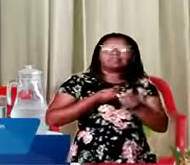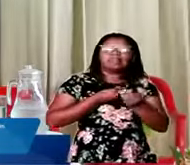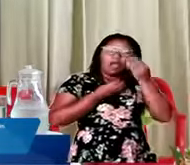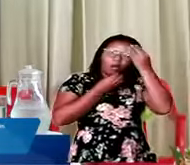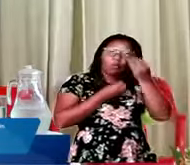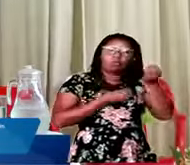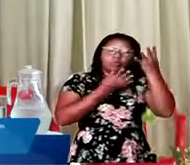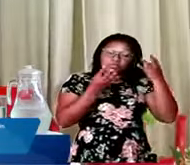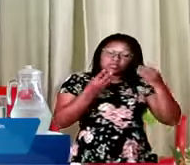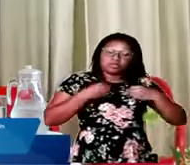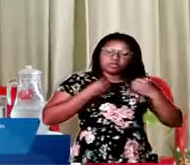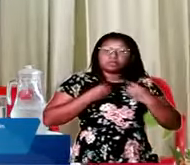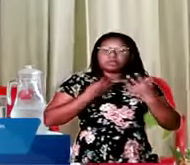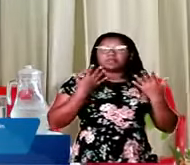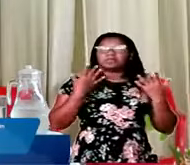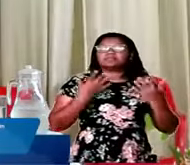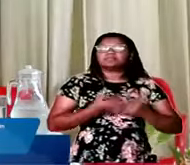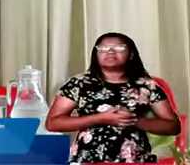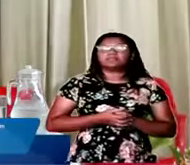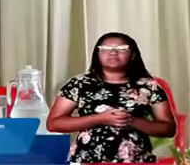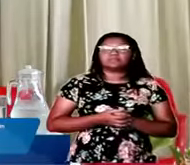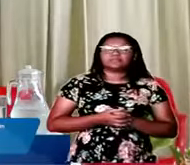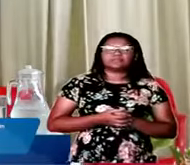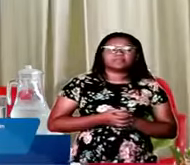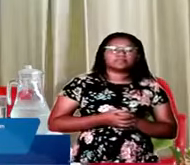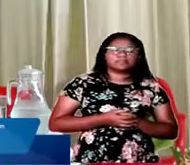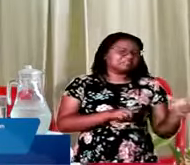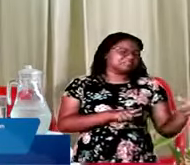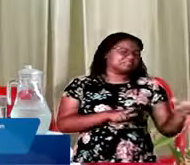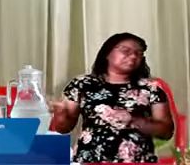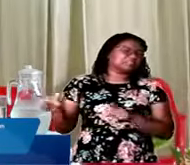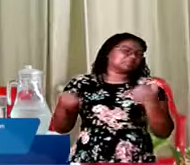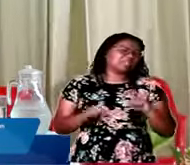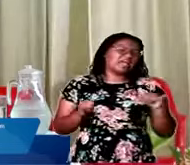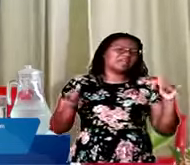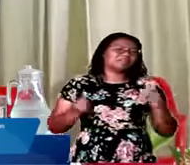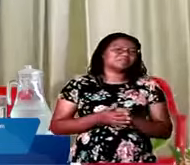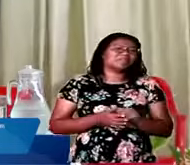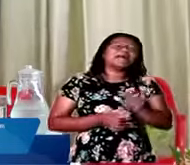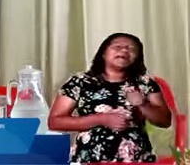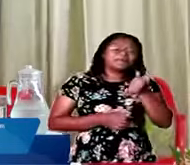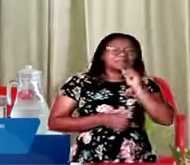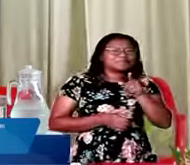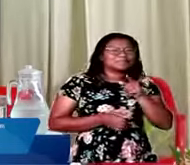vivirás. Y él dijo: listo, la tengo. La otra pregunta: